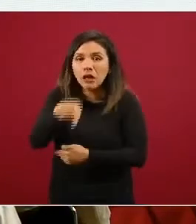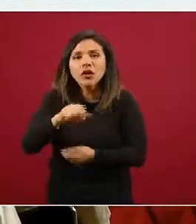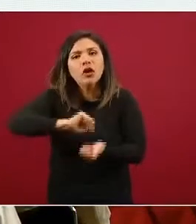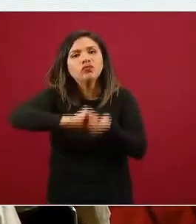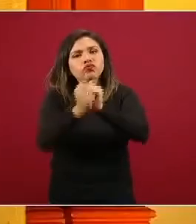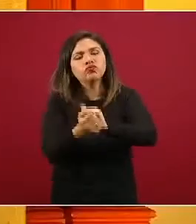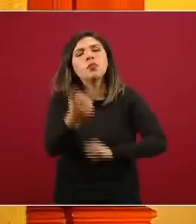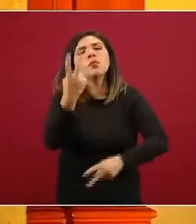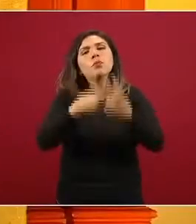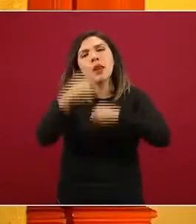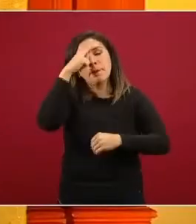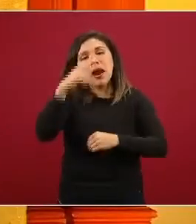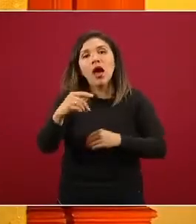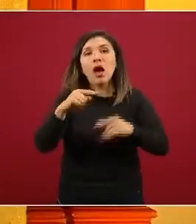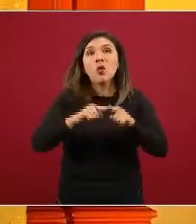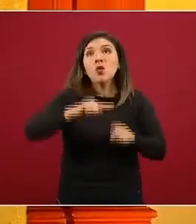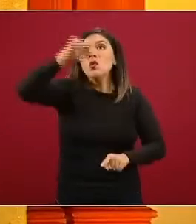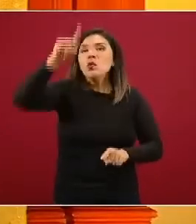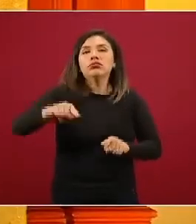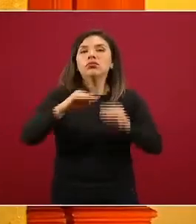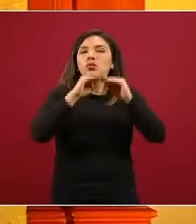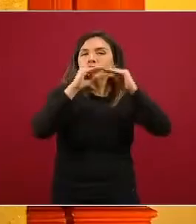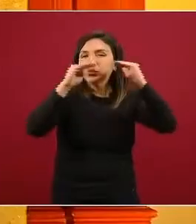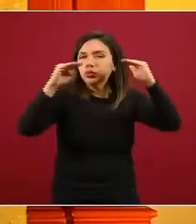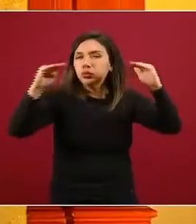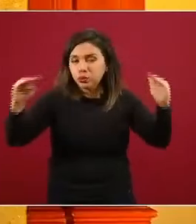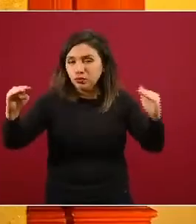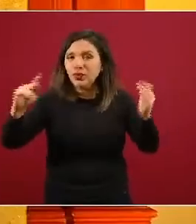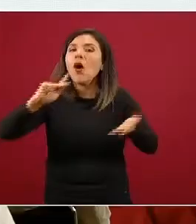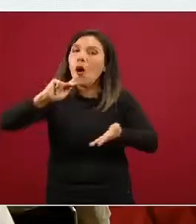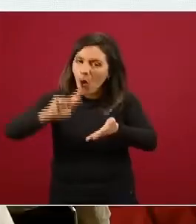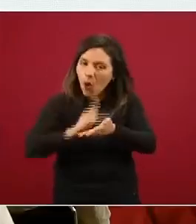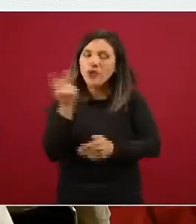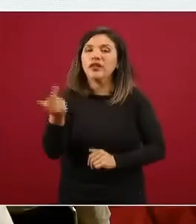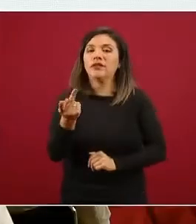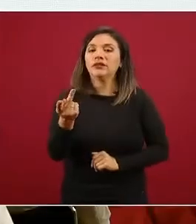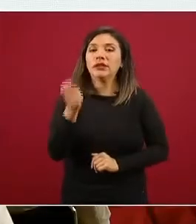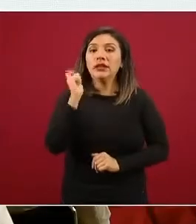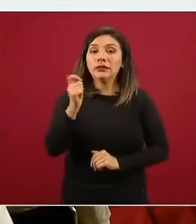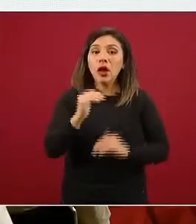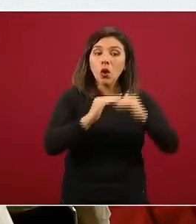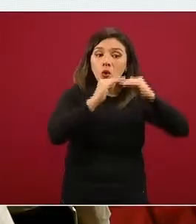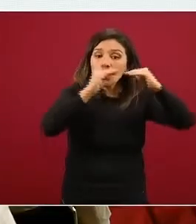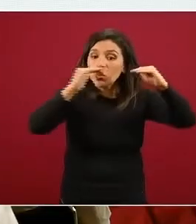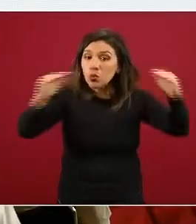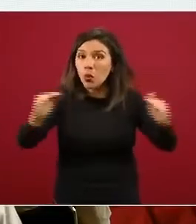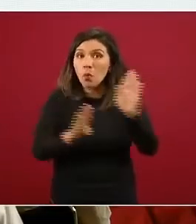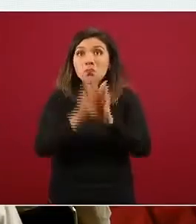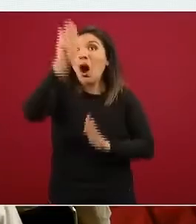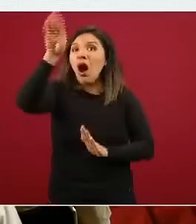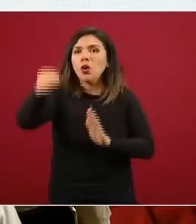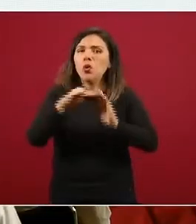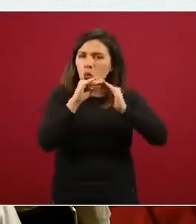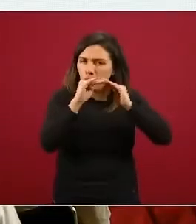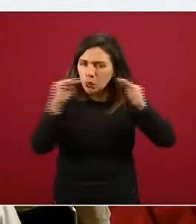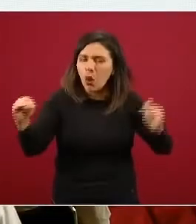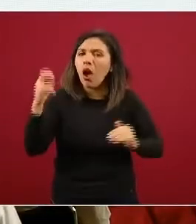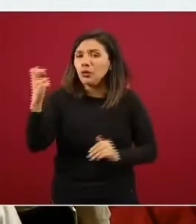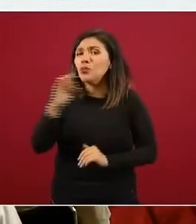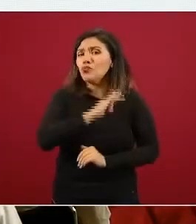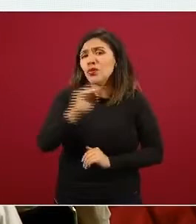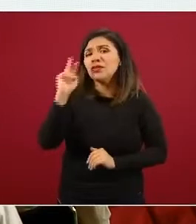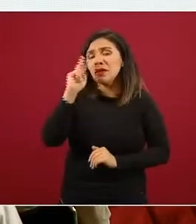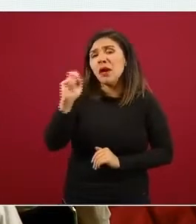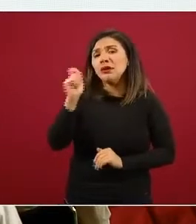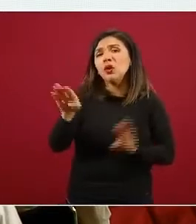lograron en aplanar la curva. Entonces, nuevamente, el aplanamiento de la curva también lo podemos ver